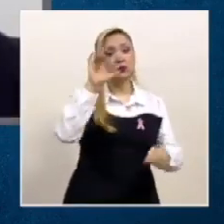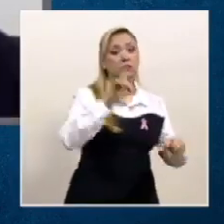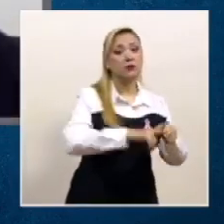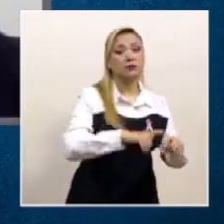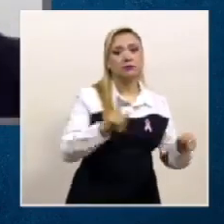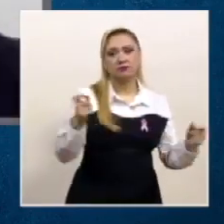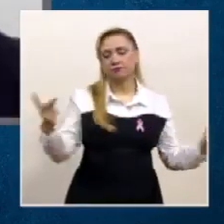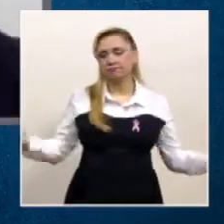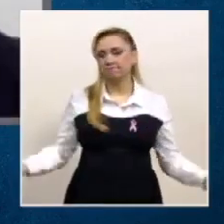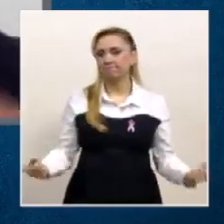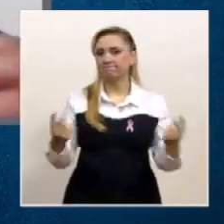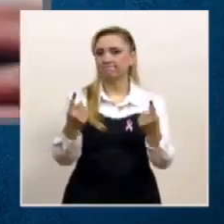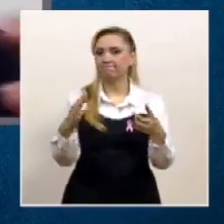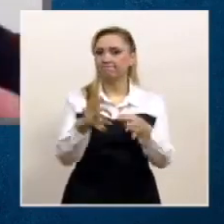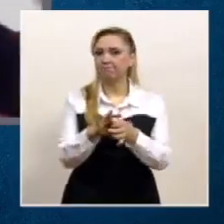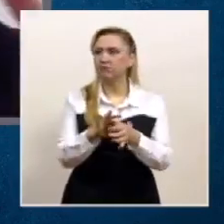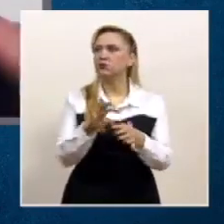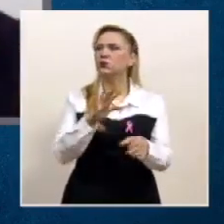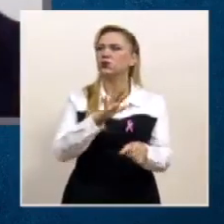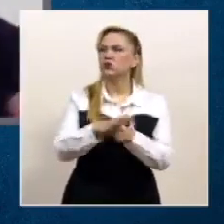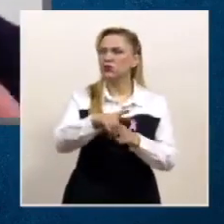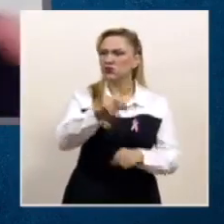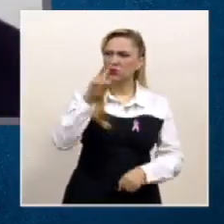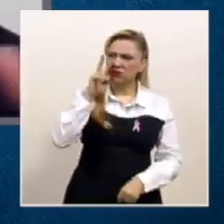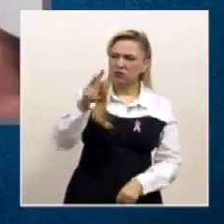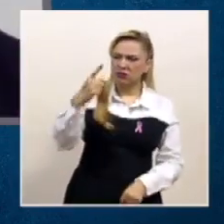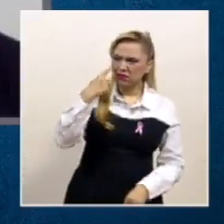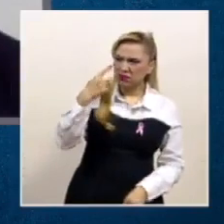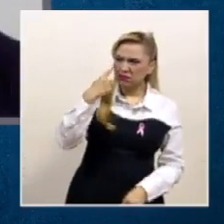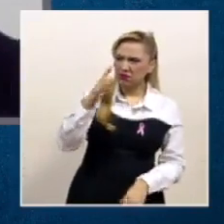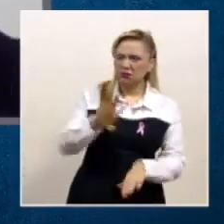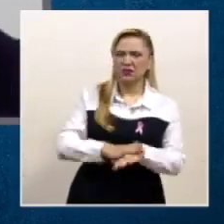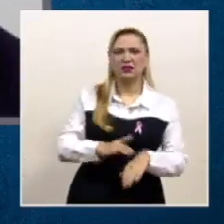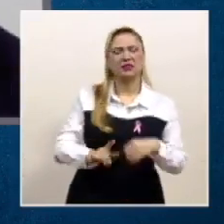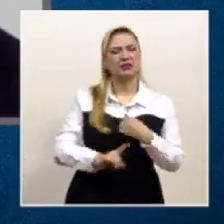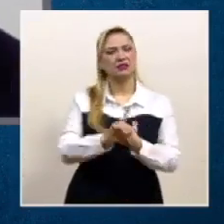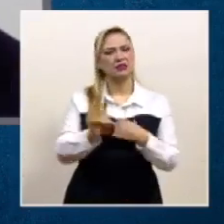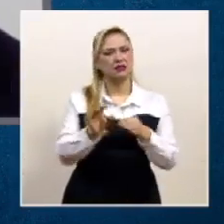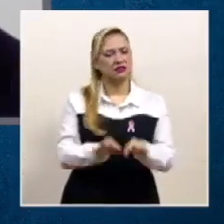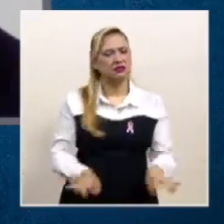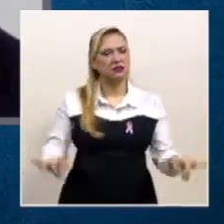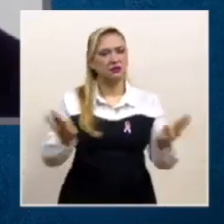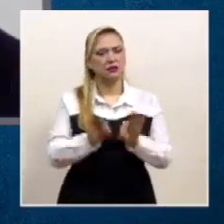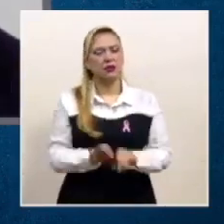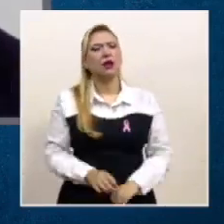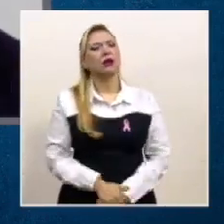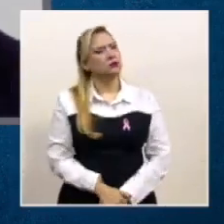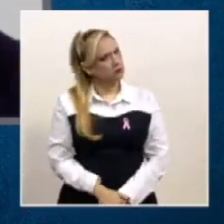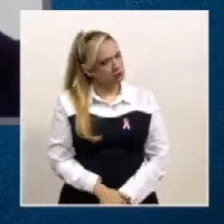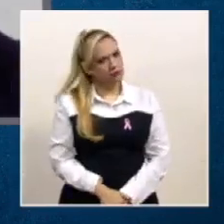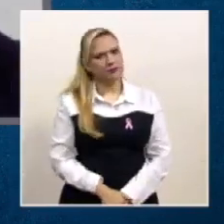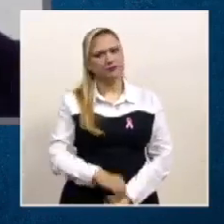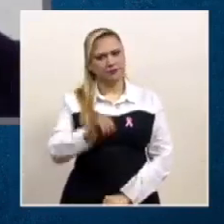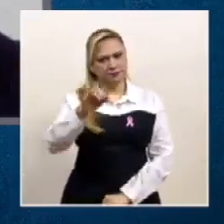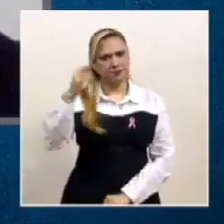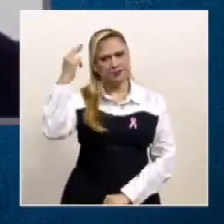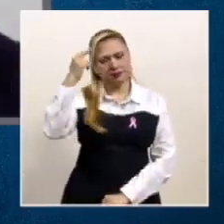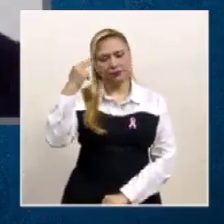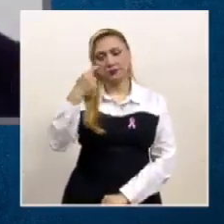lograr la inclusión. ¿Cuáles serían los desafíos que para ti son los más relevantes en este momento? Por supuesto, Roberto. Pues